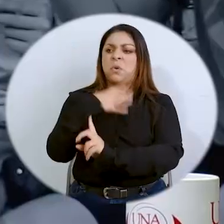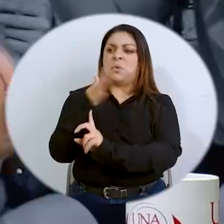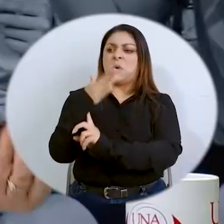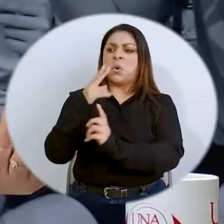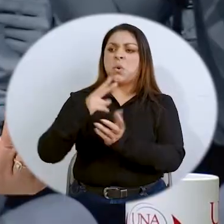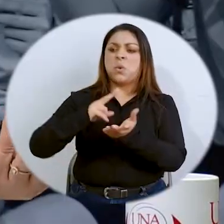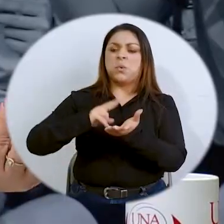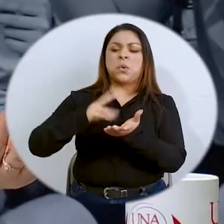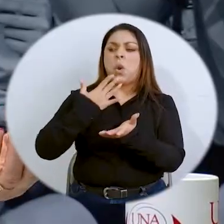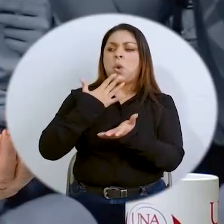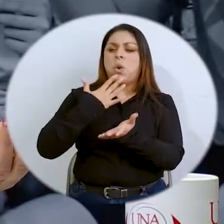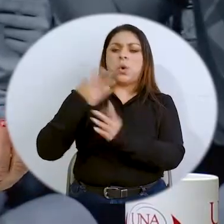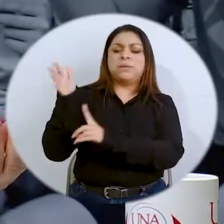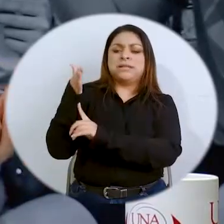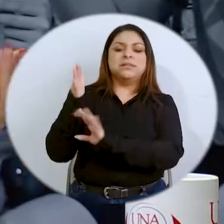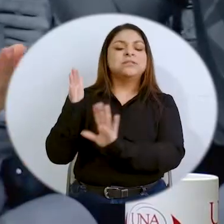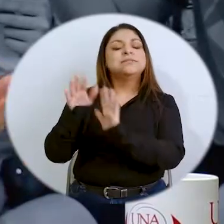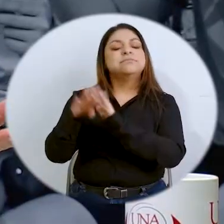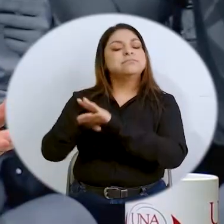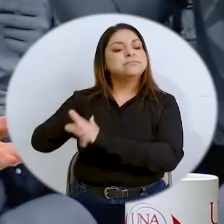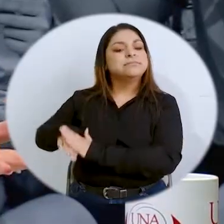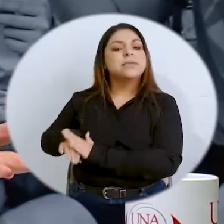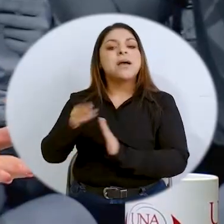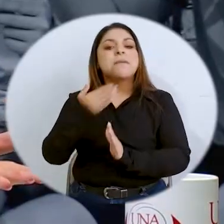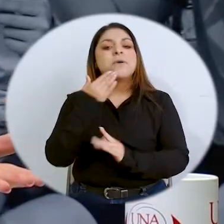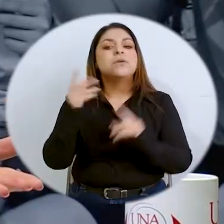y escuchar a la gente. ¿Qué es lo que a